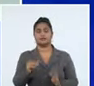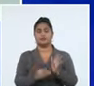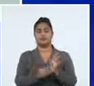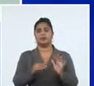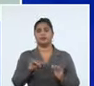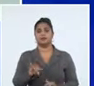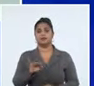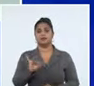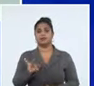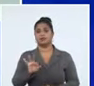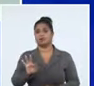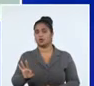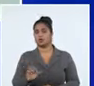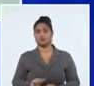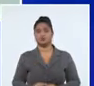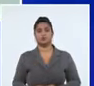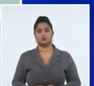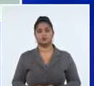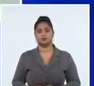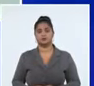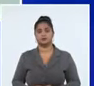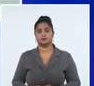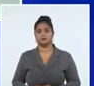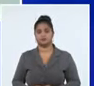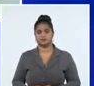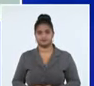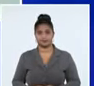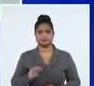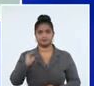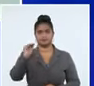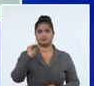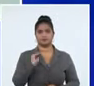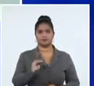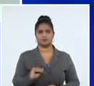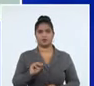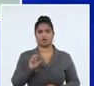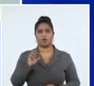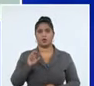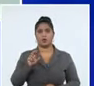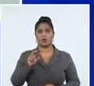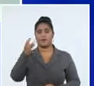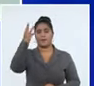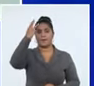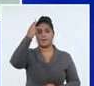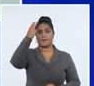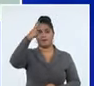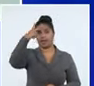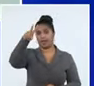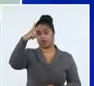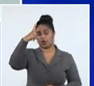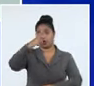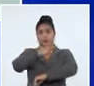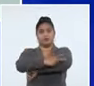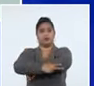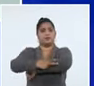35.678, la República Checa con 23.229 y México, país de la